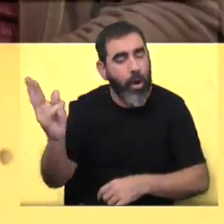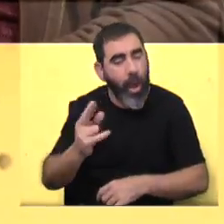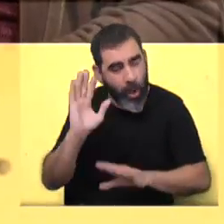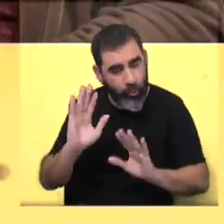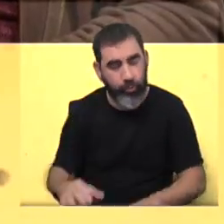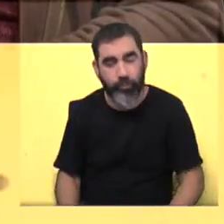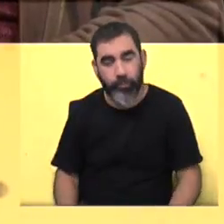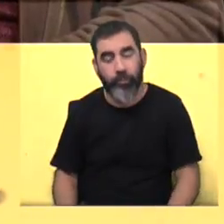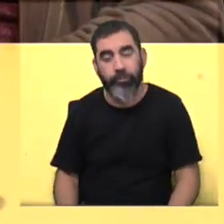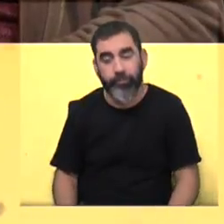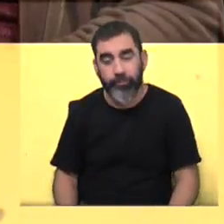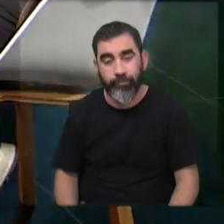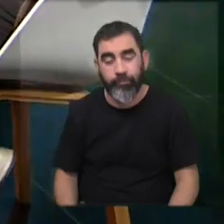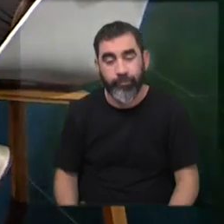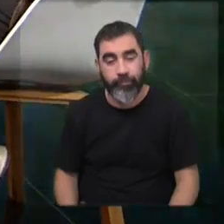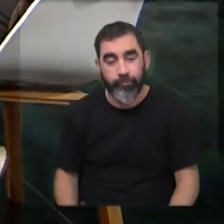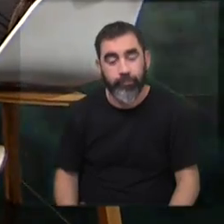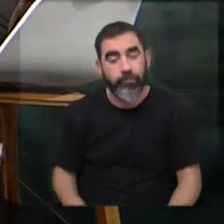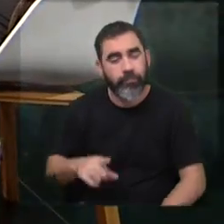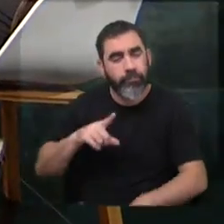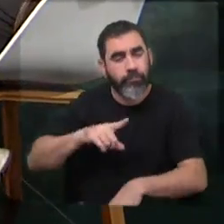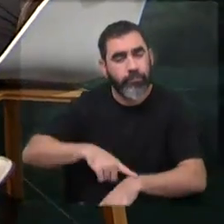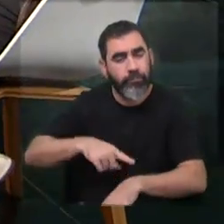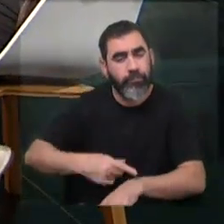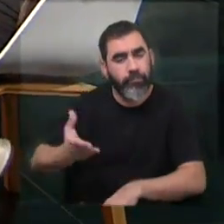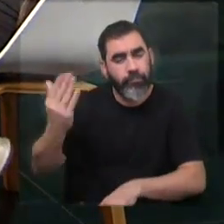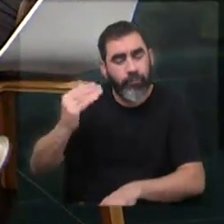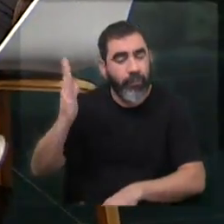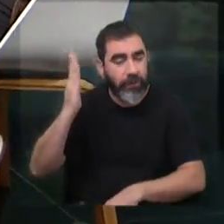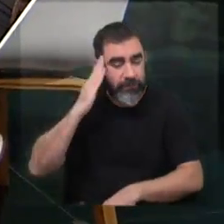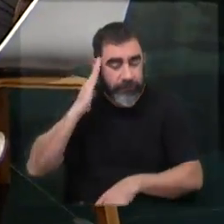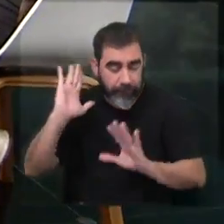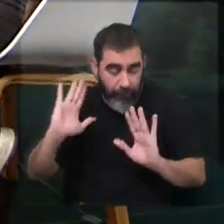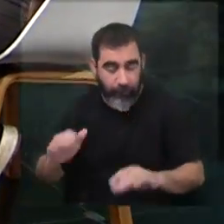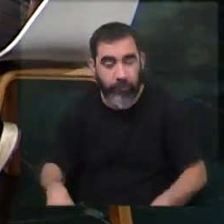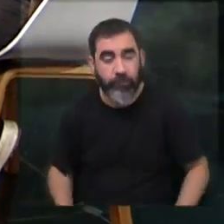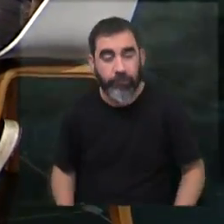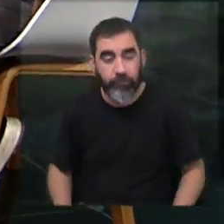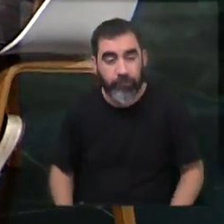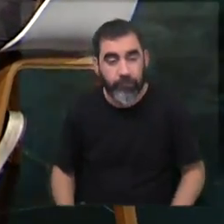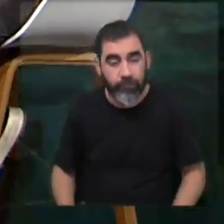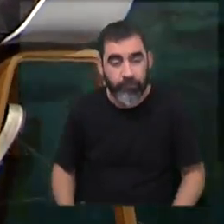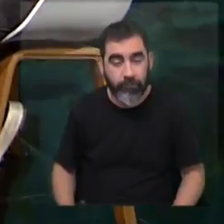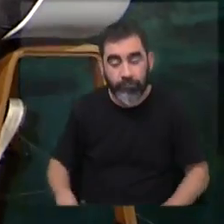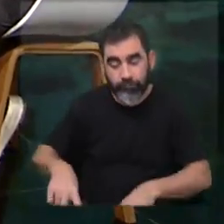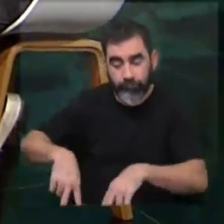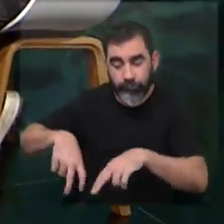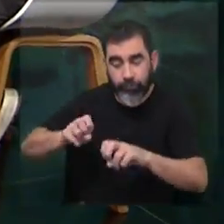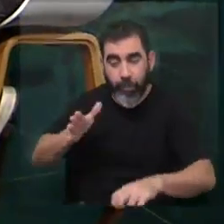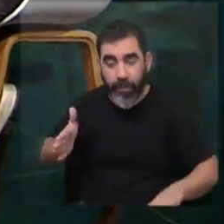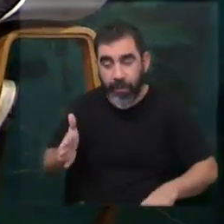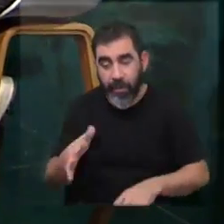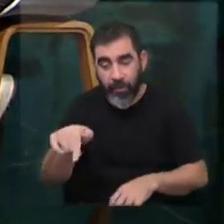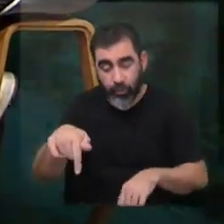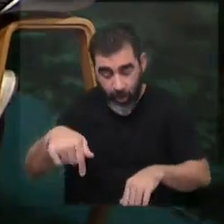Sí. ¿Cuánto tiempo hace que ustedes tienen idea, en base a lo que ustedes pueden saber, que son objeto de investigación científica, al menos